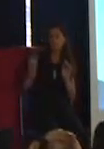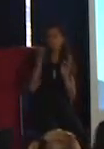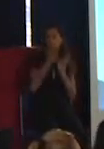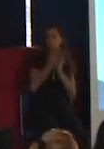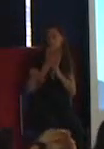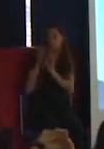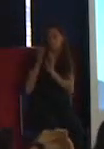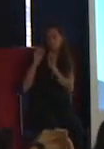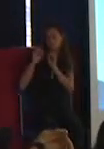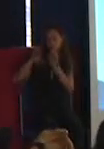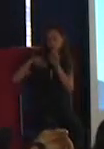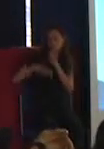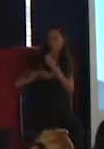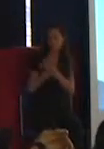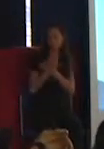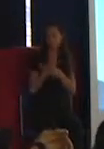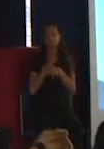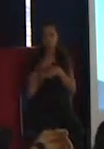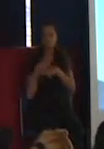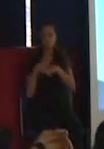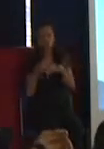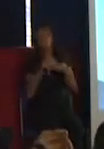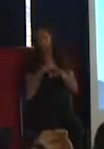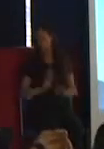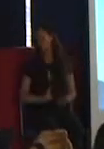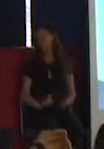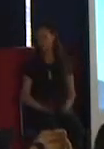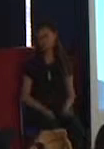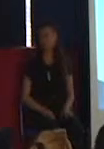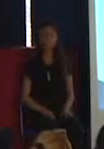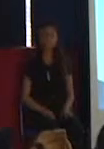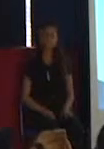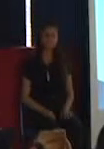educación en materia de igualdad.